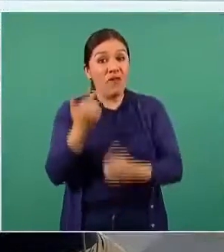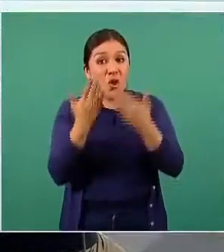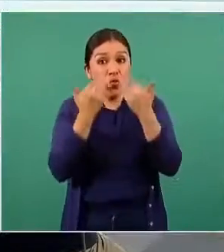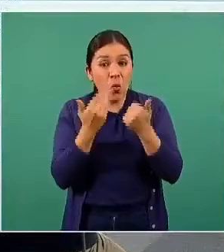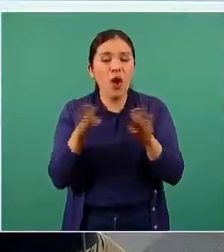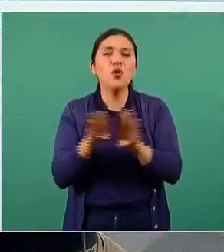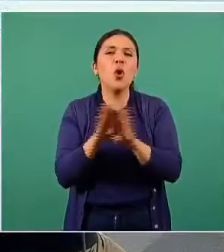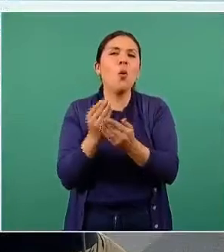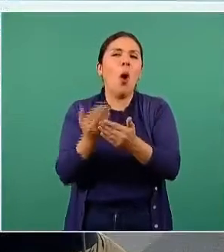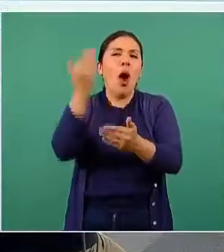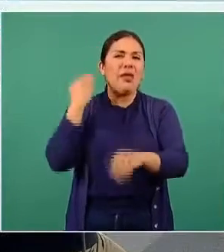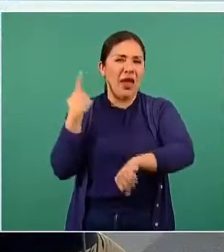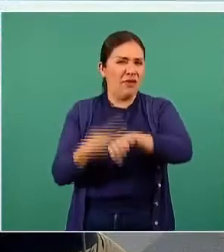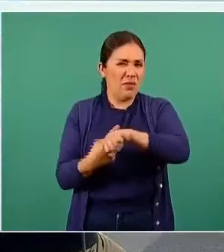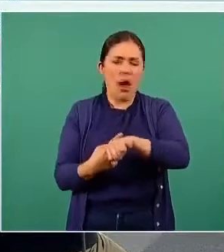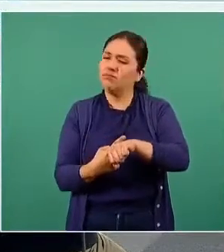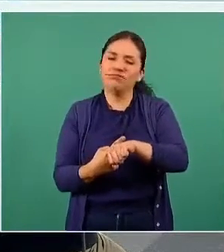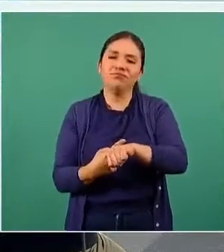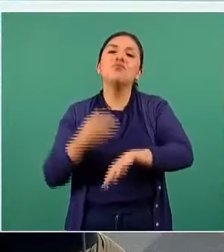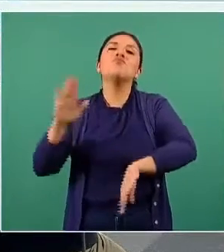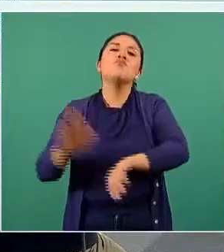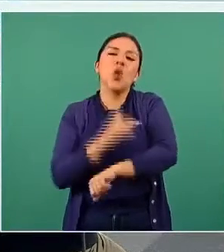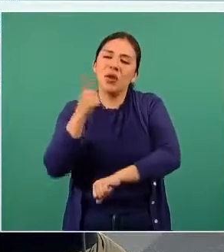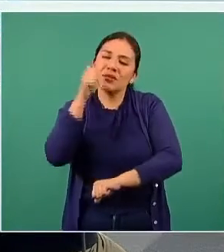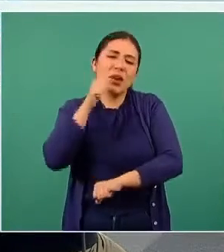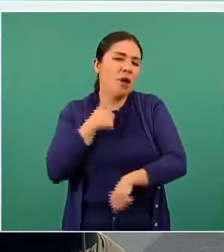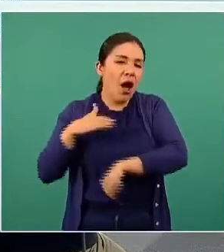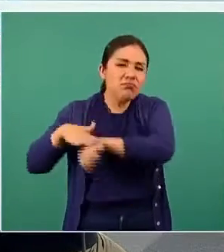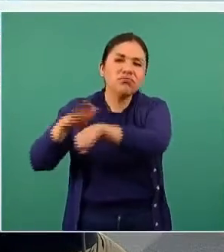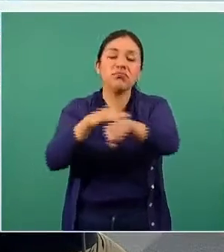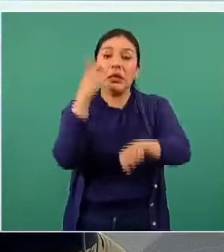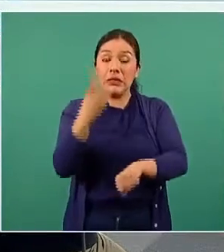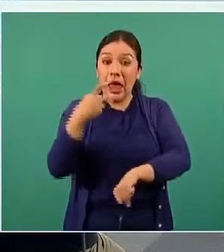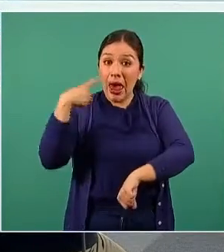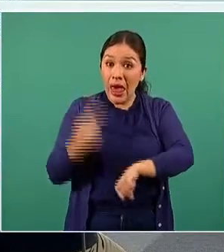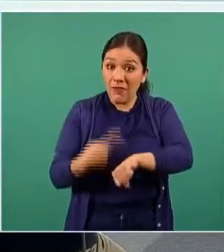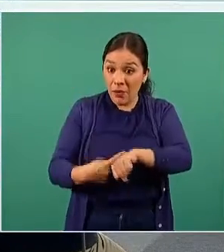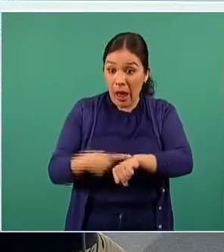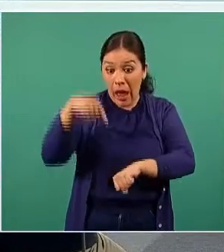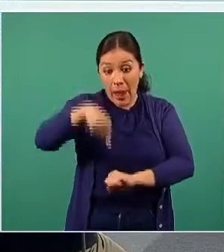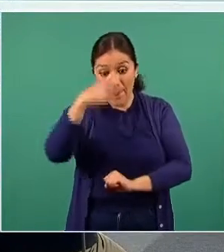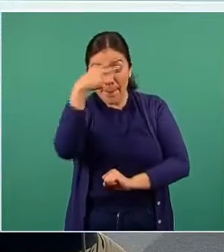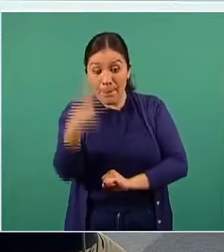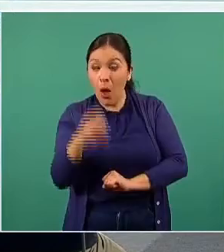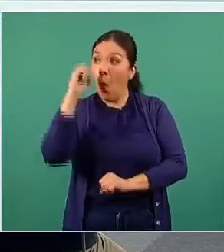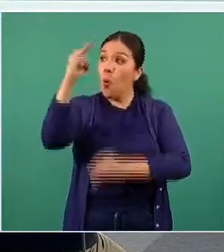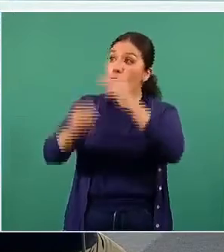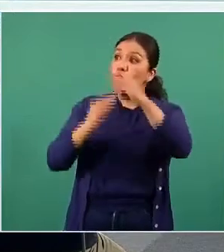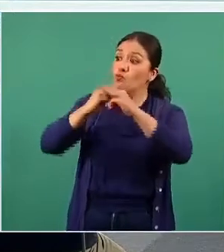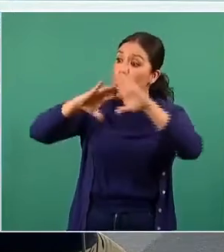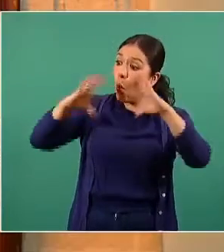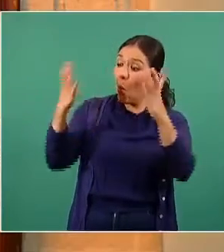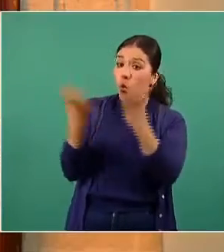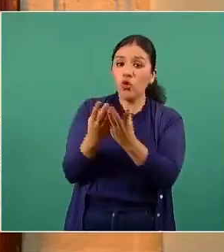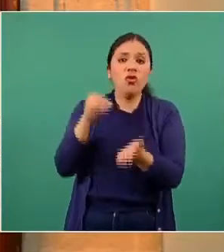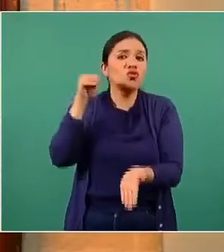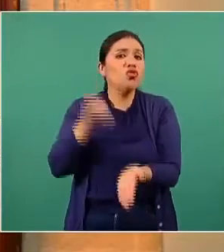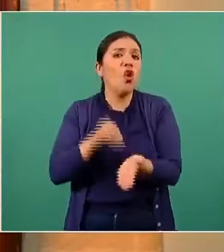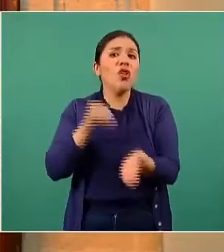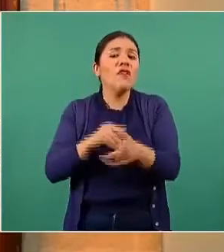previos a la epidemia, porque otro mensaje que siempre damos es que la epidemia ni en México ni en el mundo como pandemia